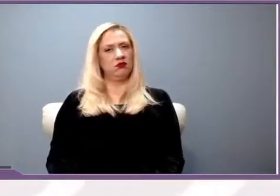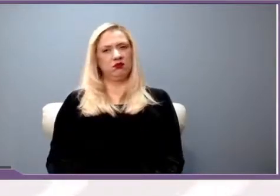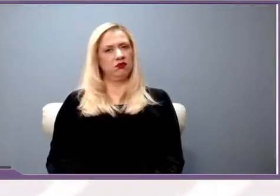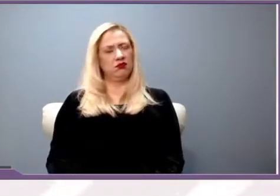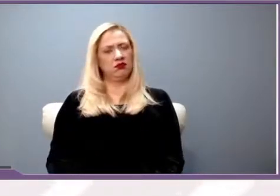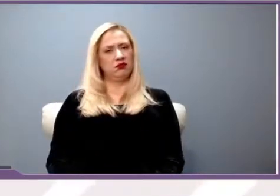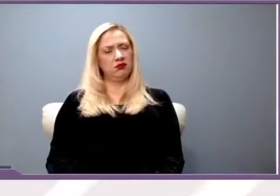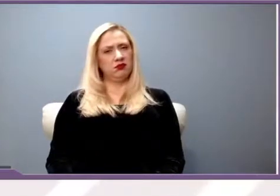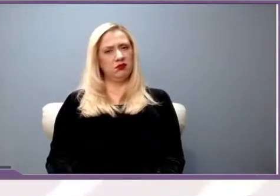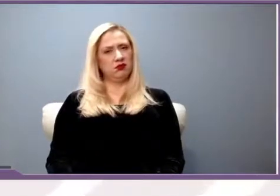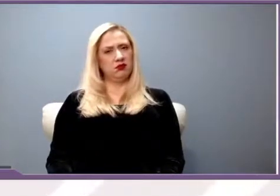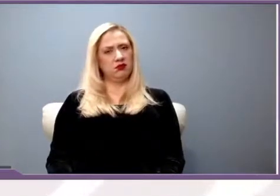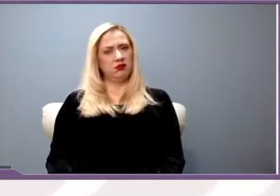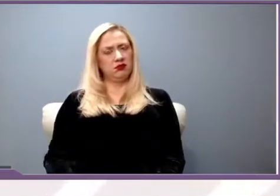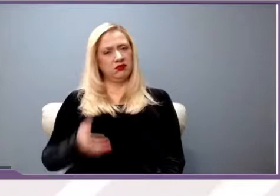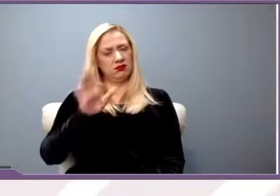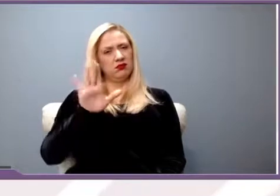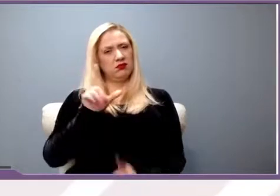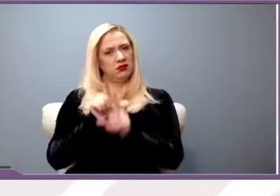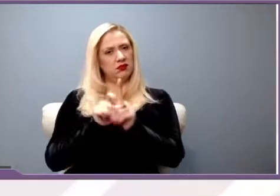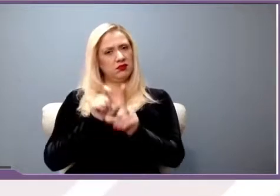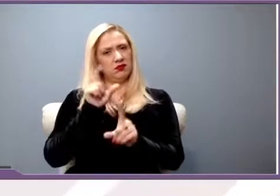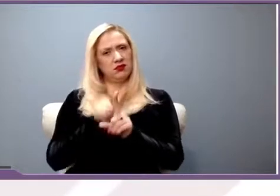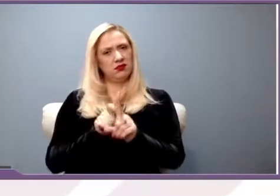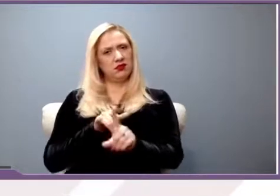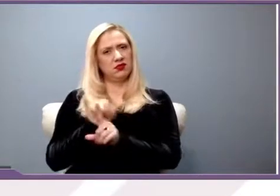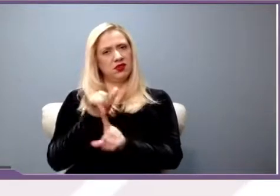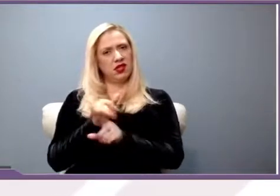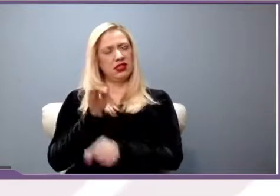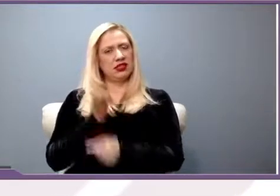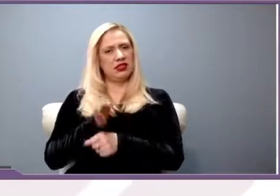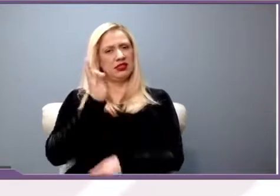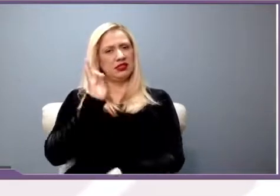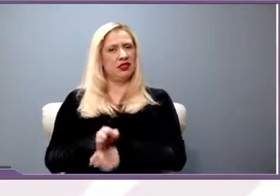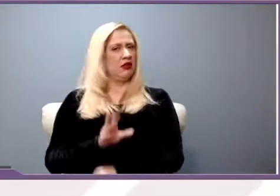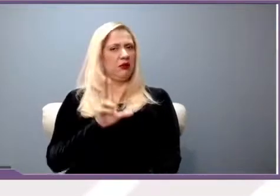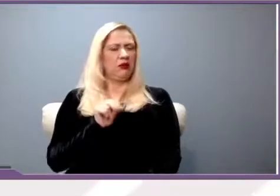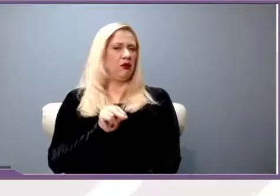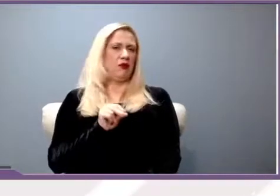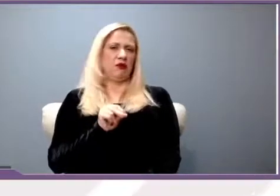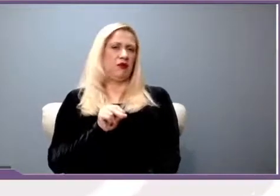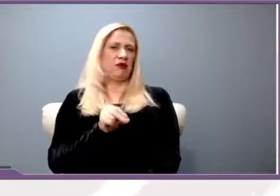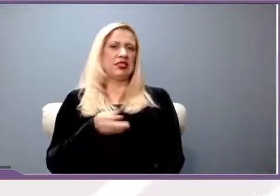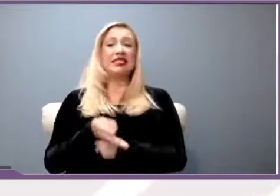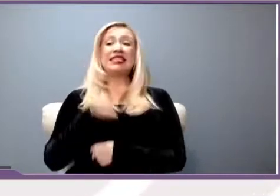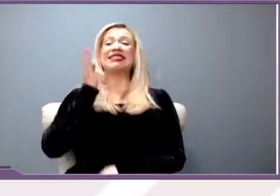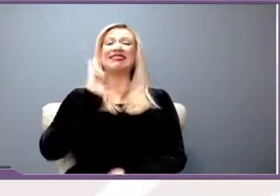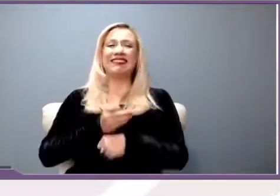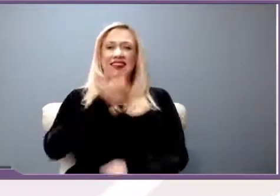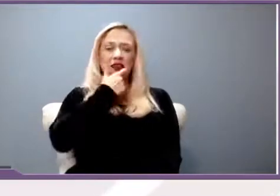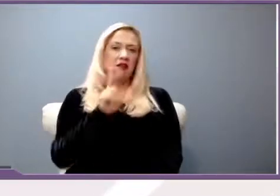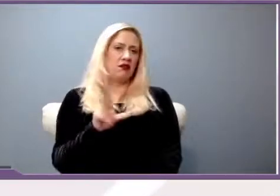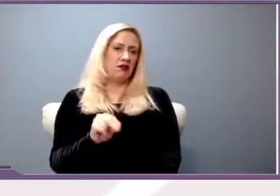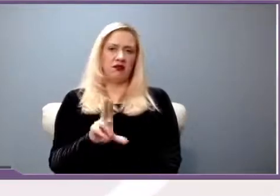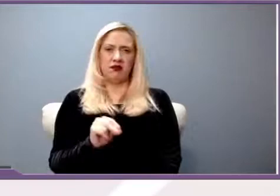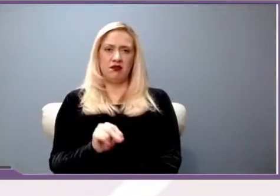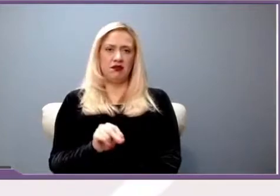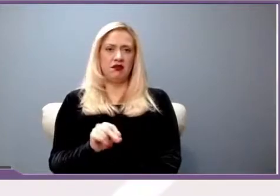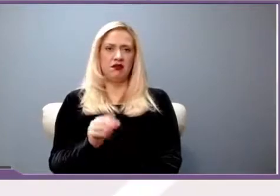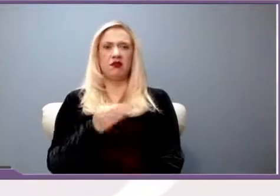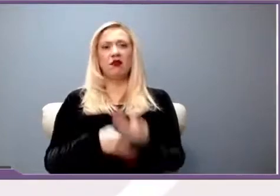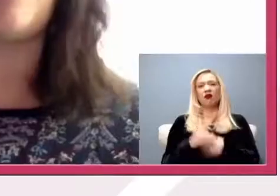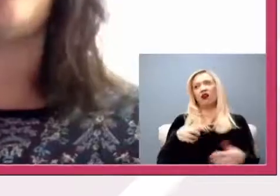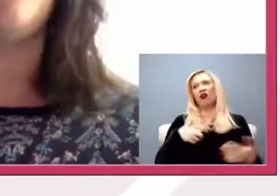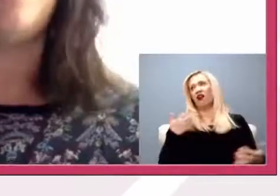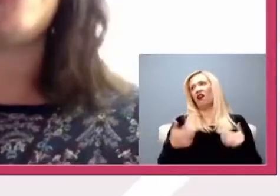¿no? De una forma de sarcasmo, de chistes, de malos chistes, de burlas, y todo el mundo quejándose justamente del tema de